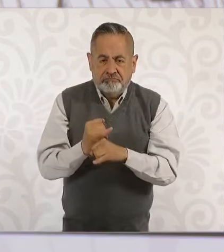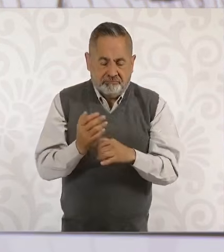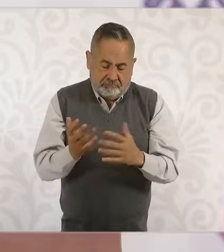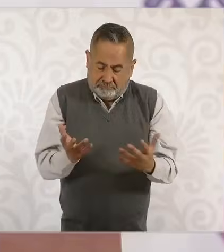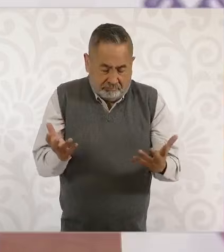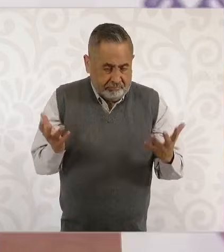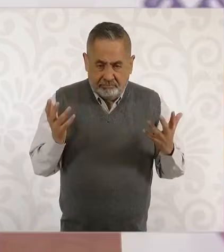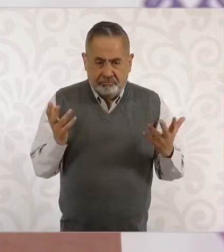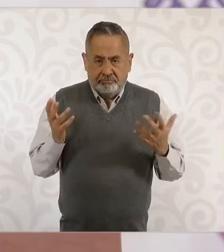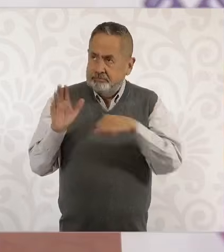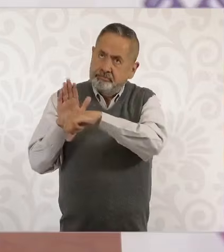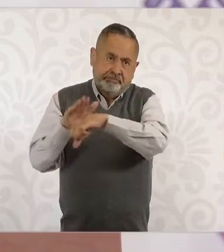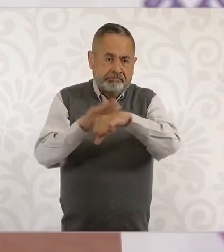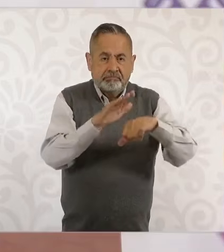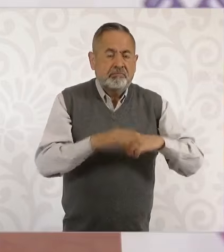Y